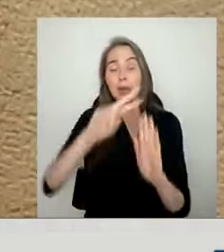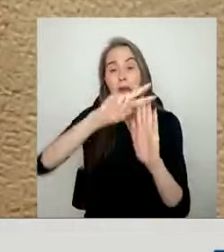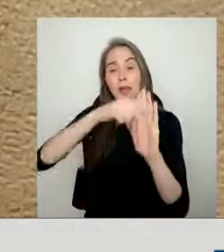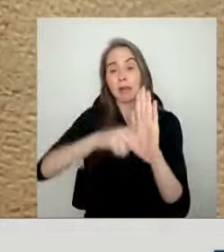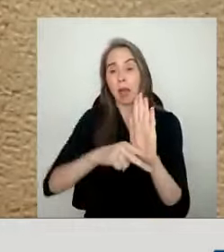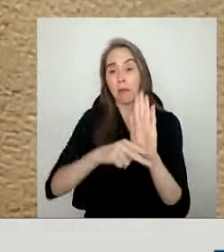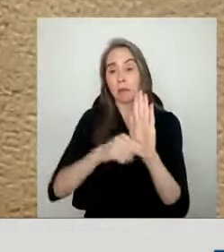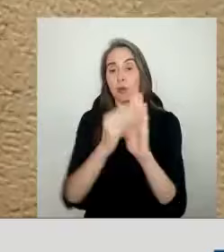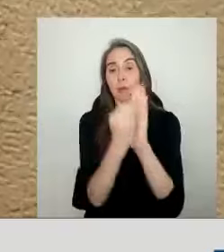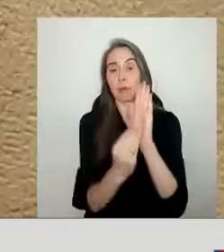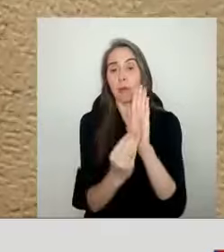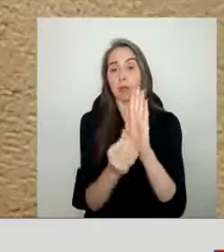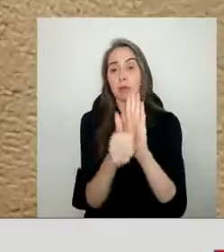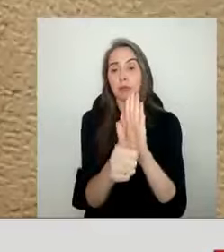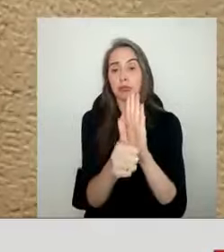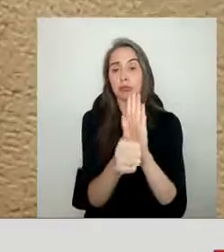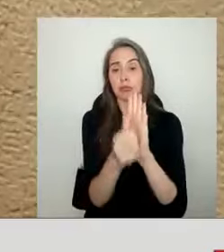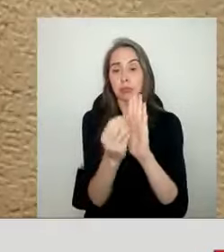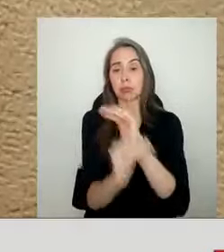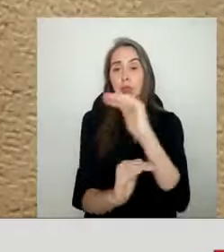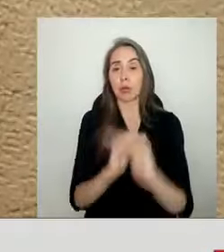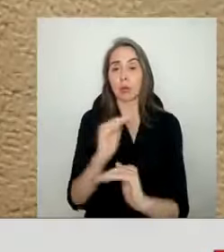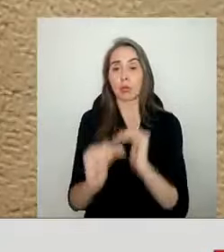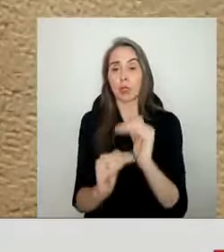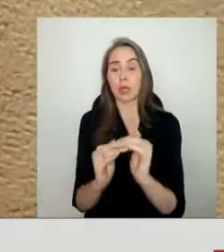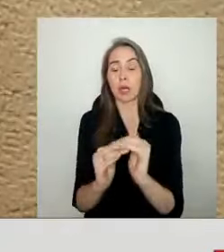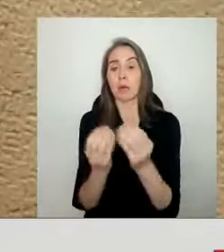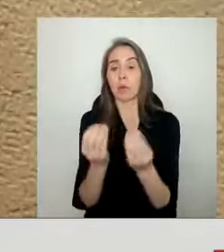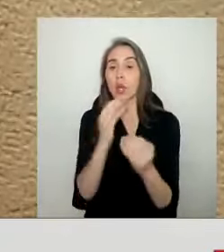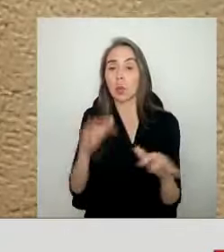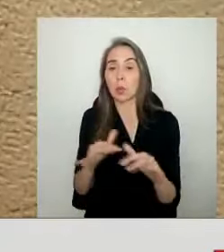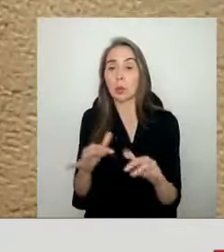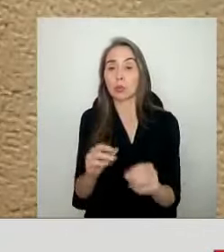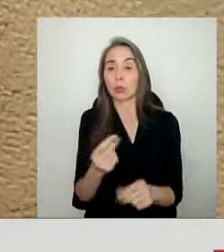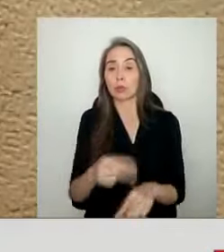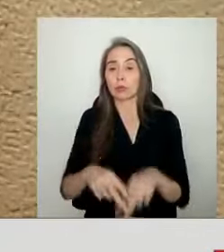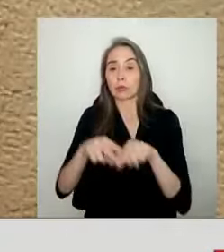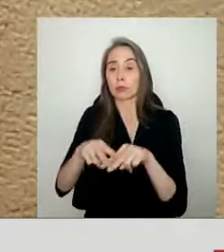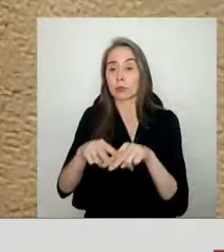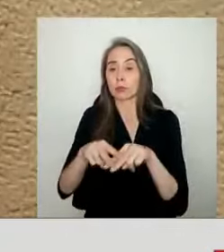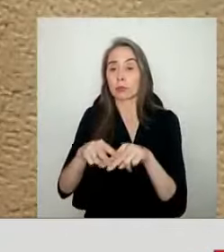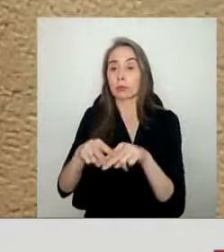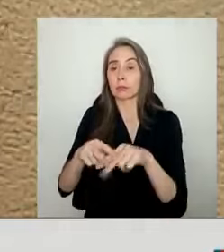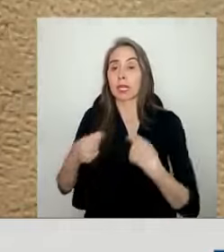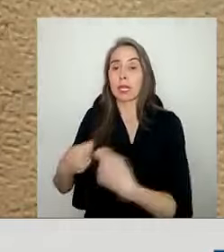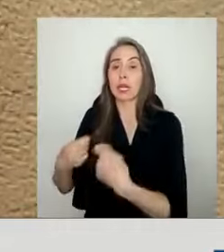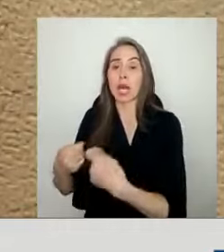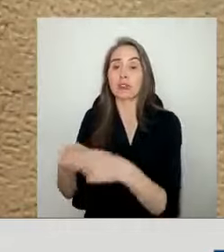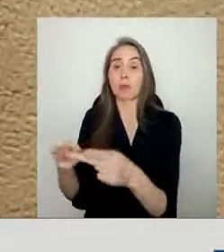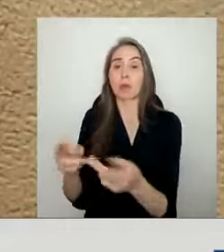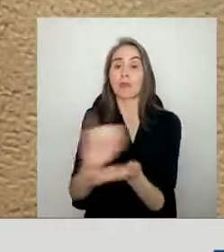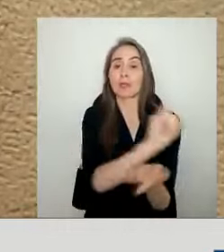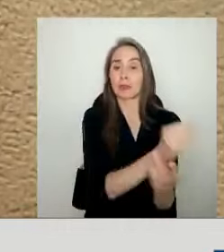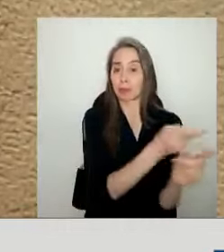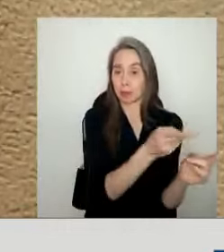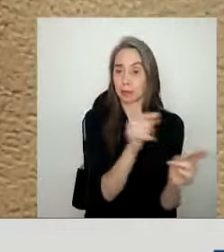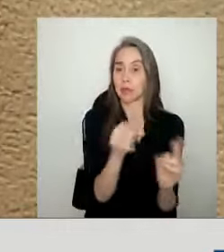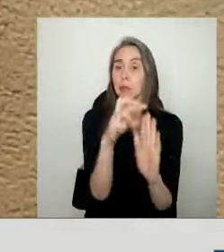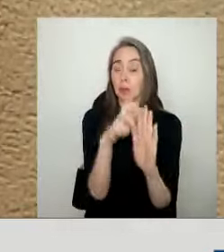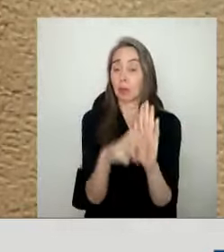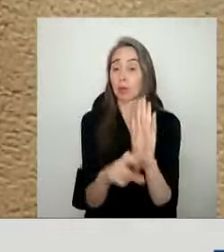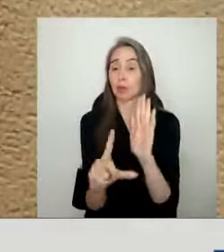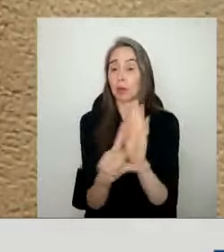eficacia y resguardar la la eficiencia del sector y del gasto público es cierto que este proyecto de ley